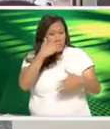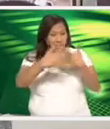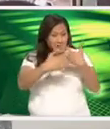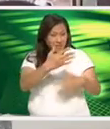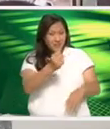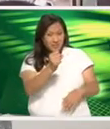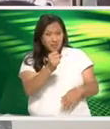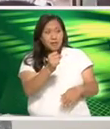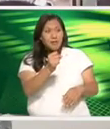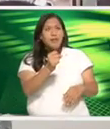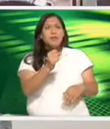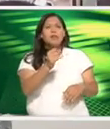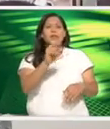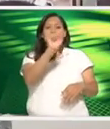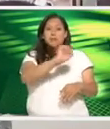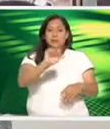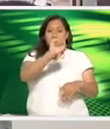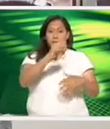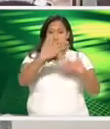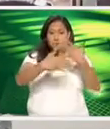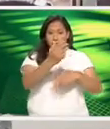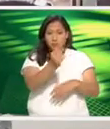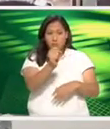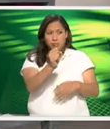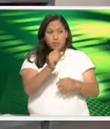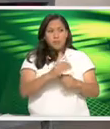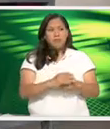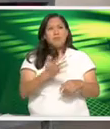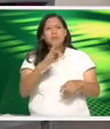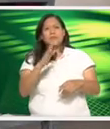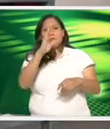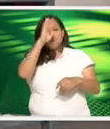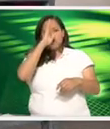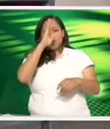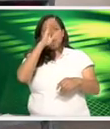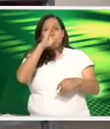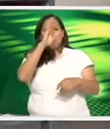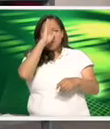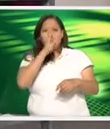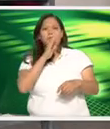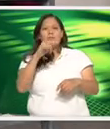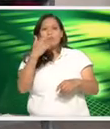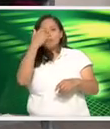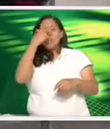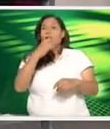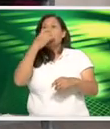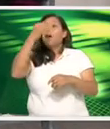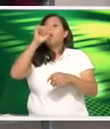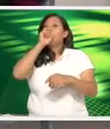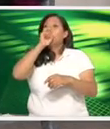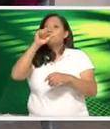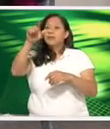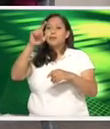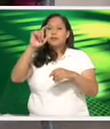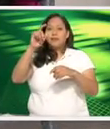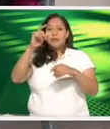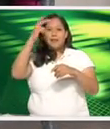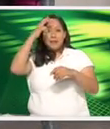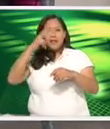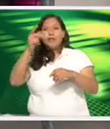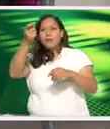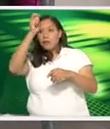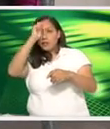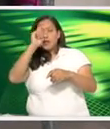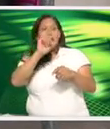15 de septiembre, era sábado 15 de septiembre, cerca de la medianoche, llegan a avisarle a Hidalgo que está con Allende, ahí a Dolores,